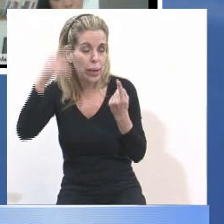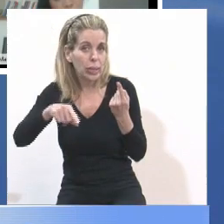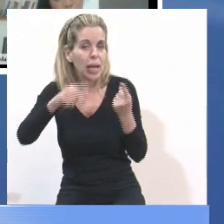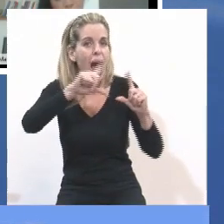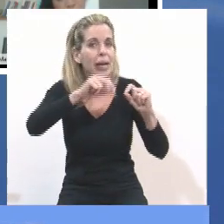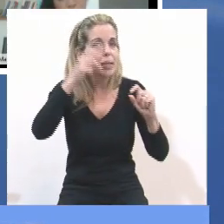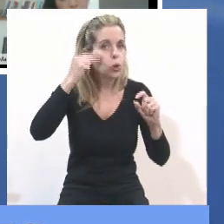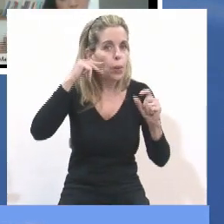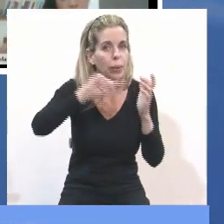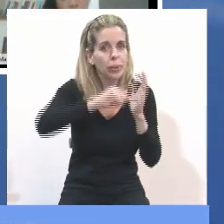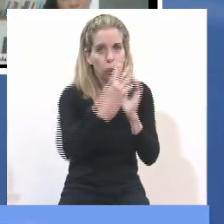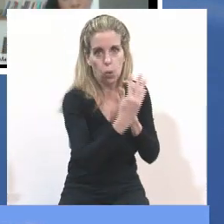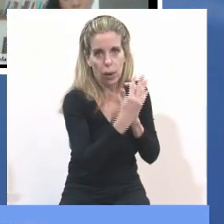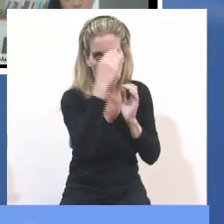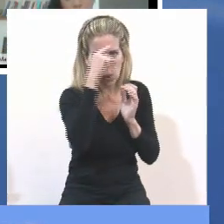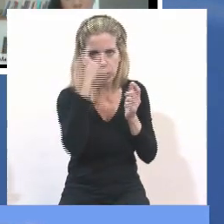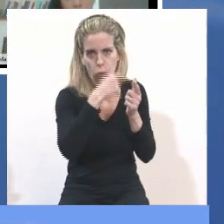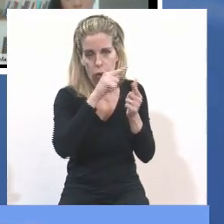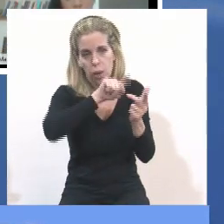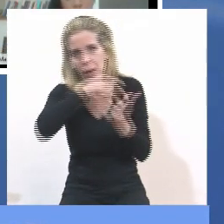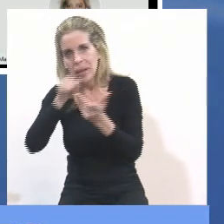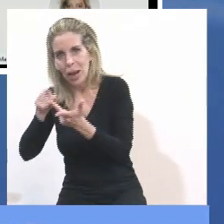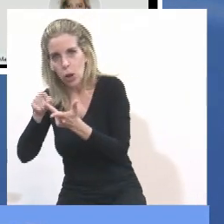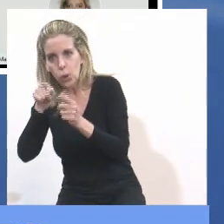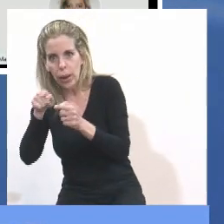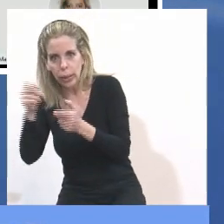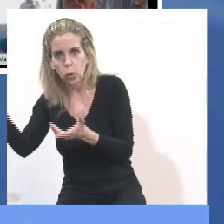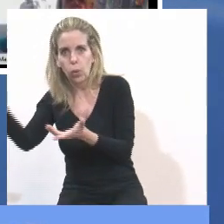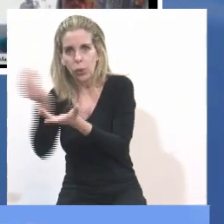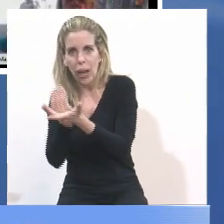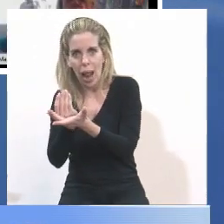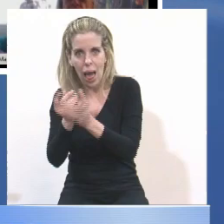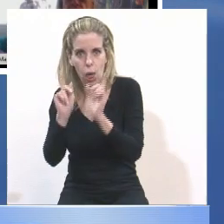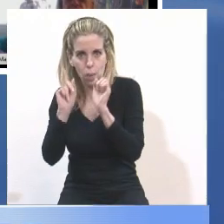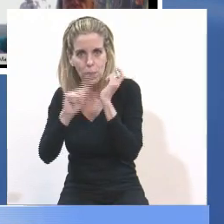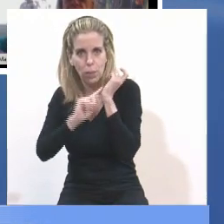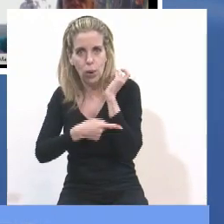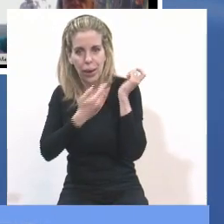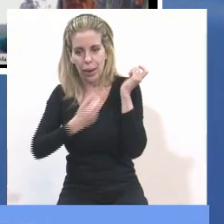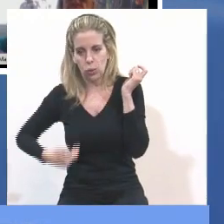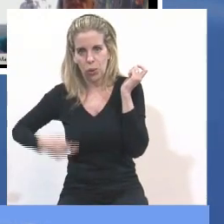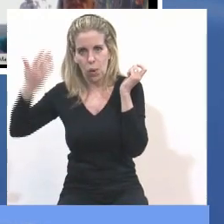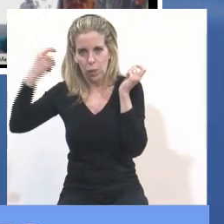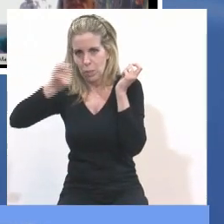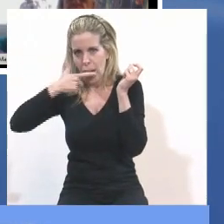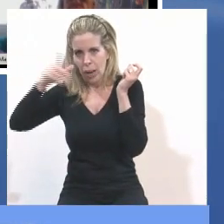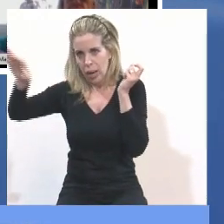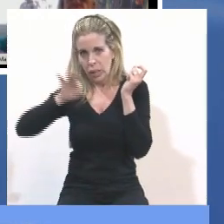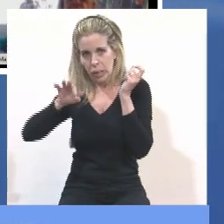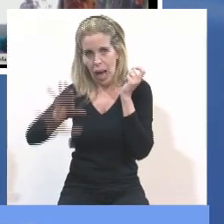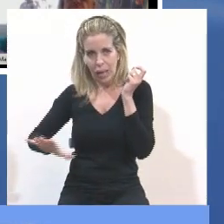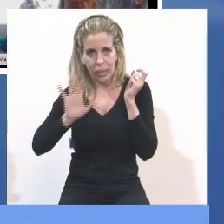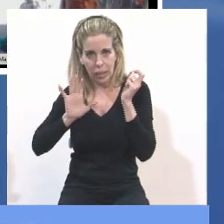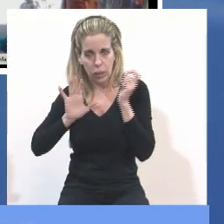inciso 4 de la Constitución Nacional, y otro, el de los traslados que hizo el Ejecutivo anterior, es decir,